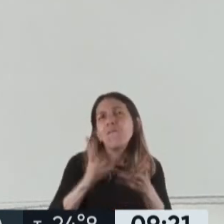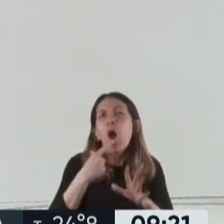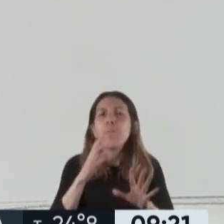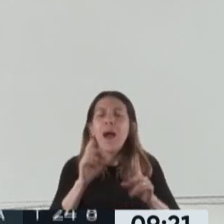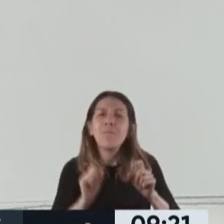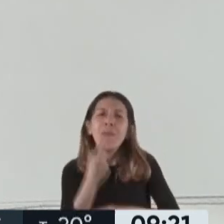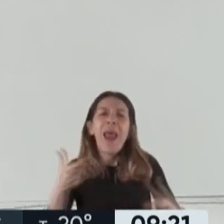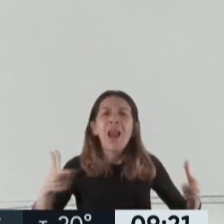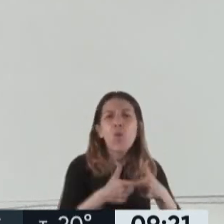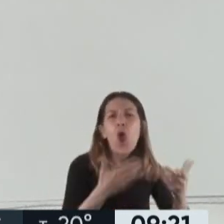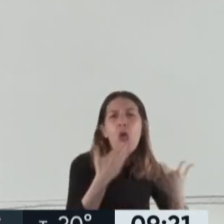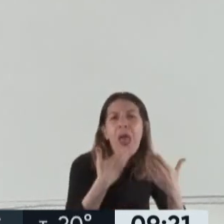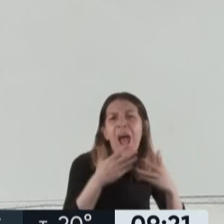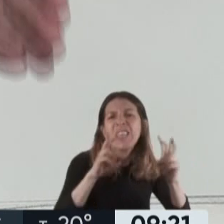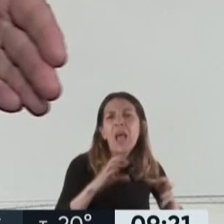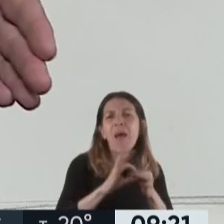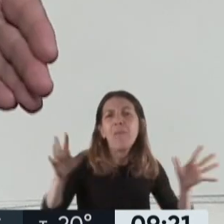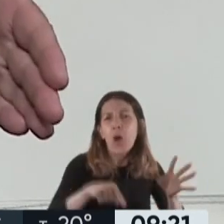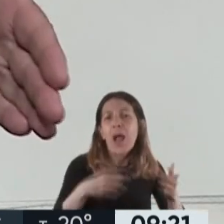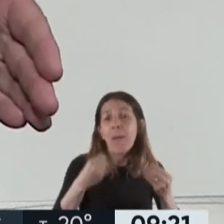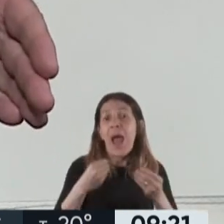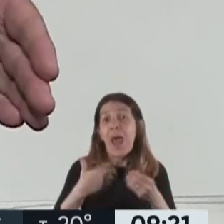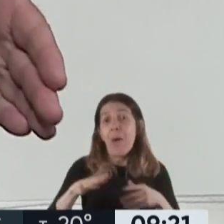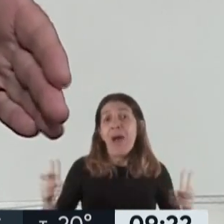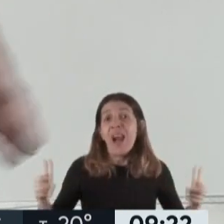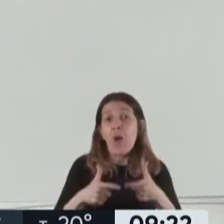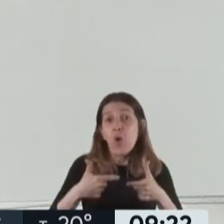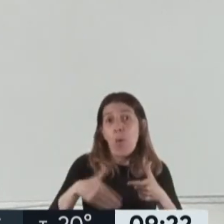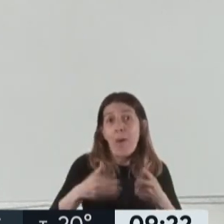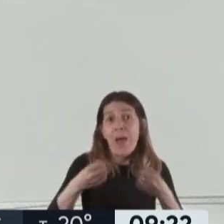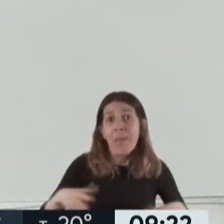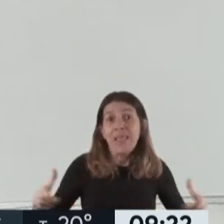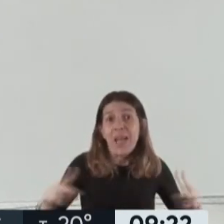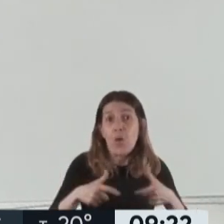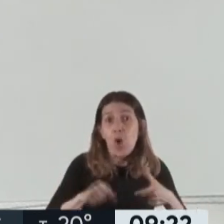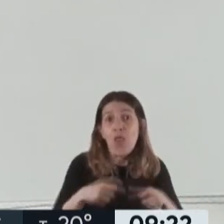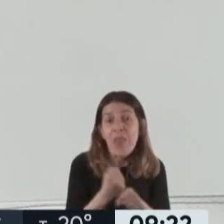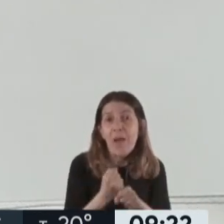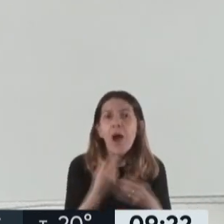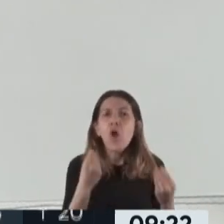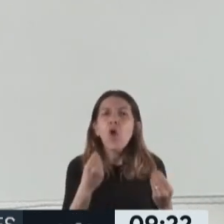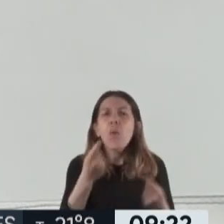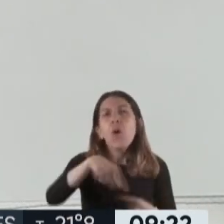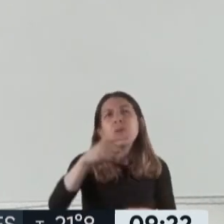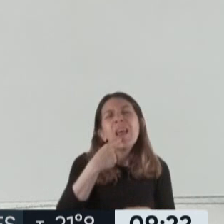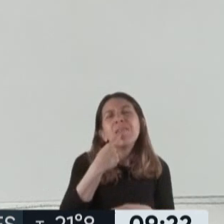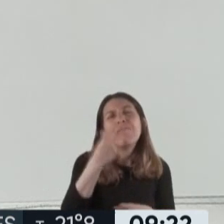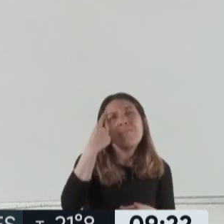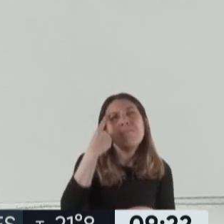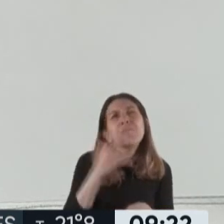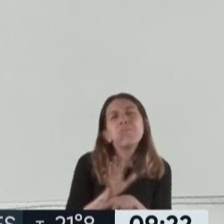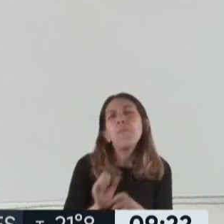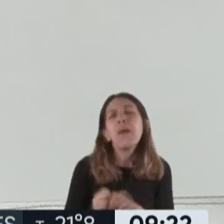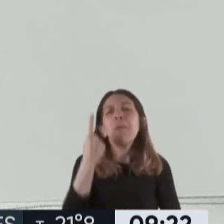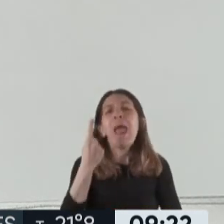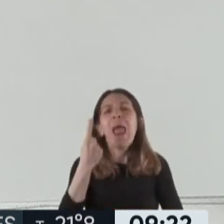diálogo político democrático, para la mesa de trabajo que se va a iniciar? ¿Cómo podrías definir el primer gesto o